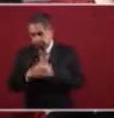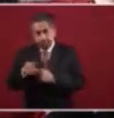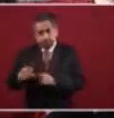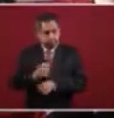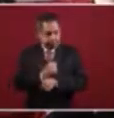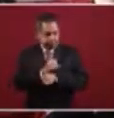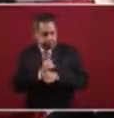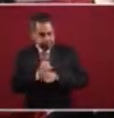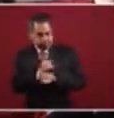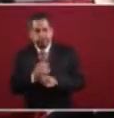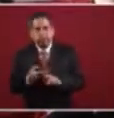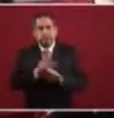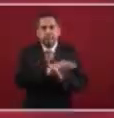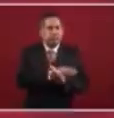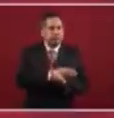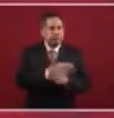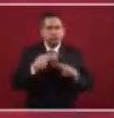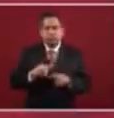querella que está